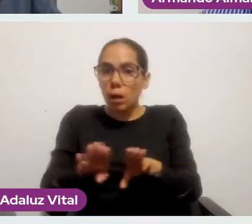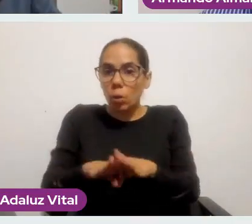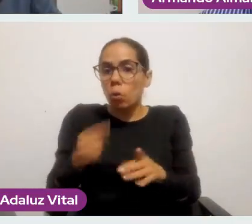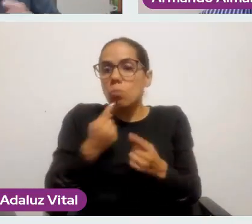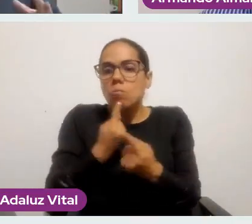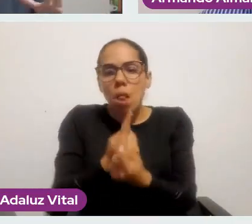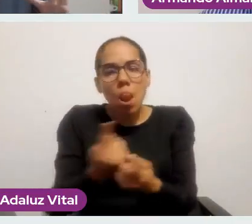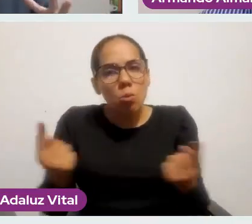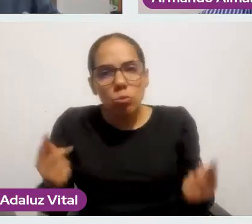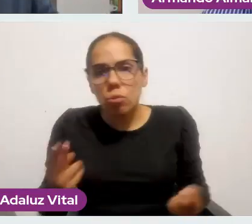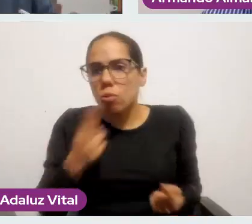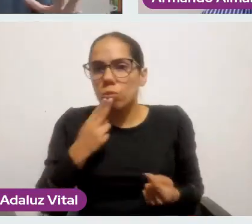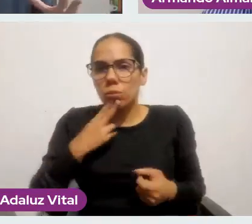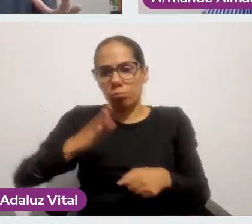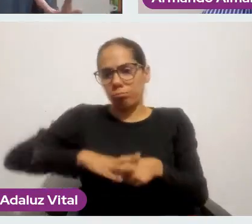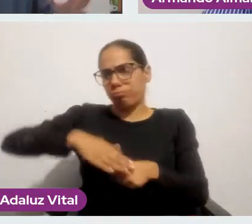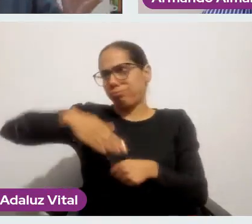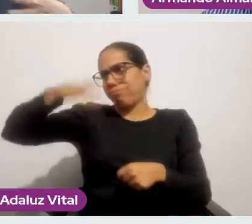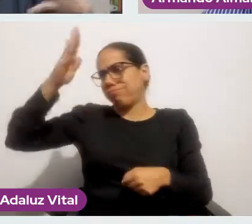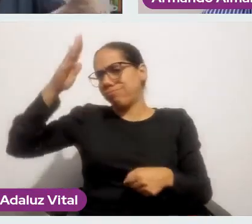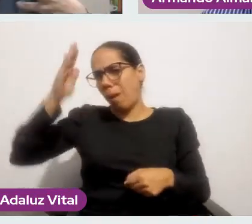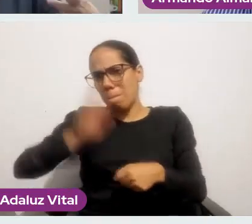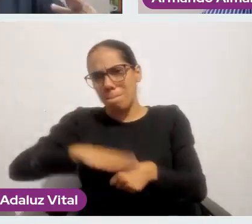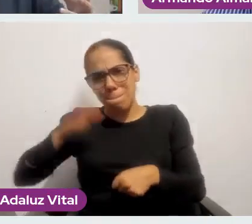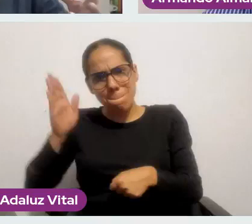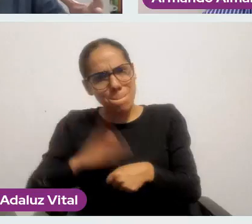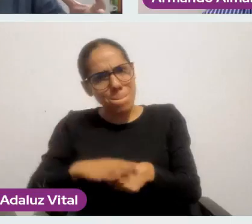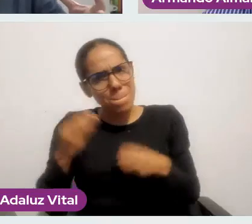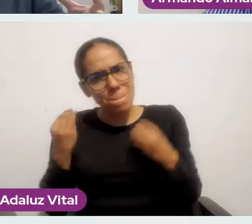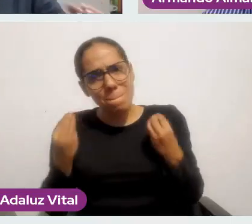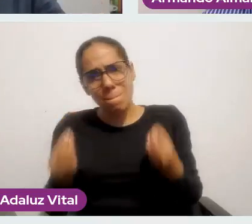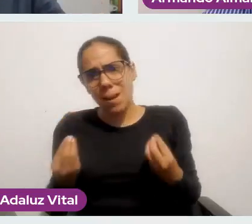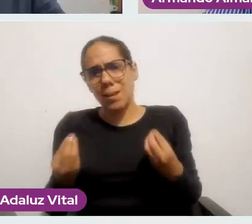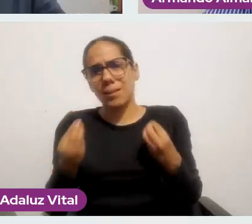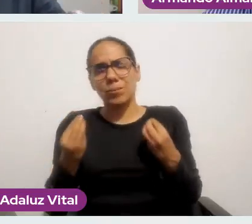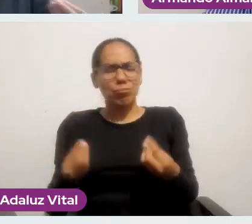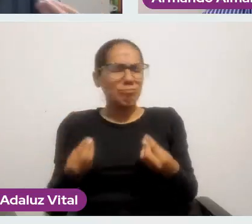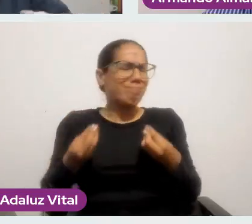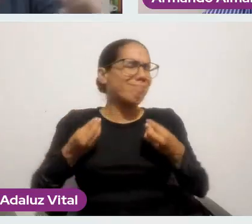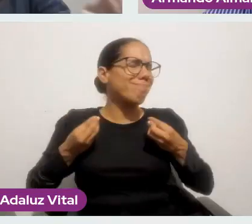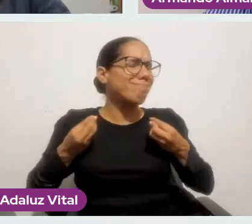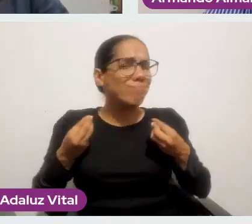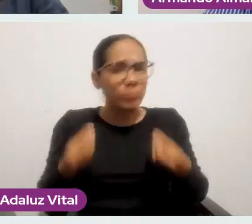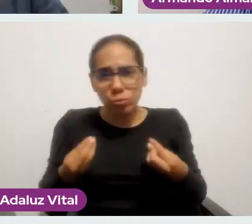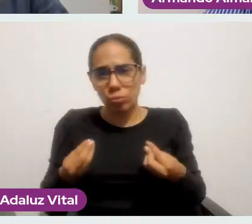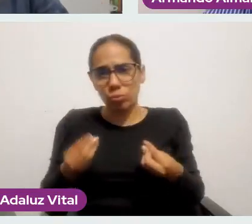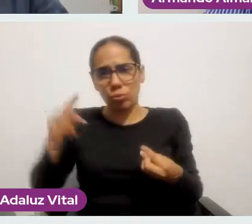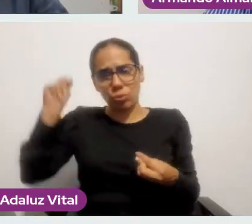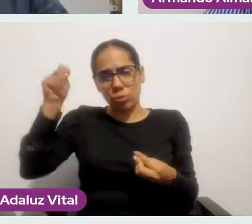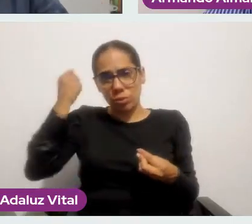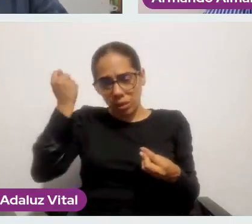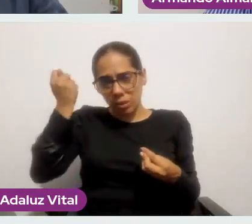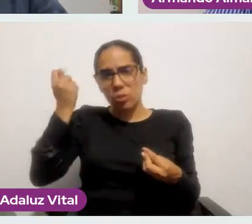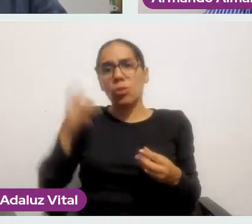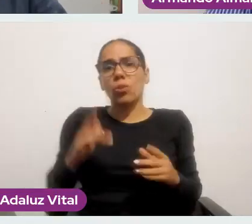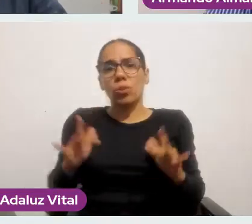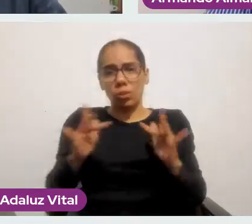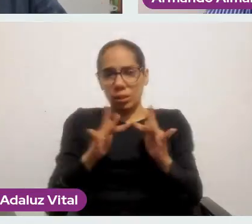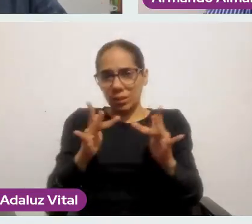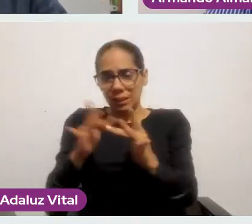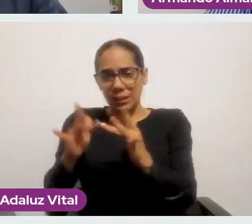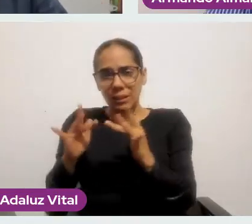está físicamente en la Ciudad de México, y nos permite también la tecnología ciertas cosas. También creo que hay cosas